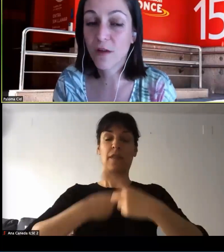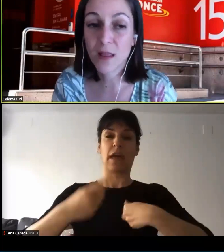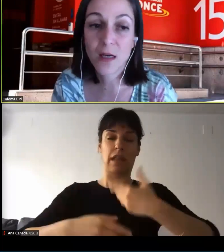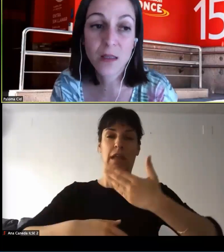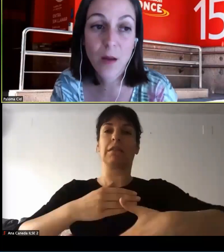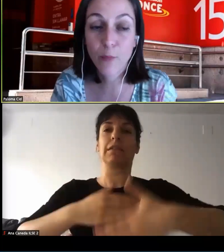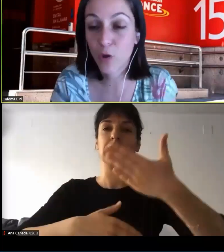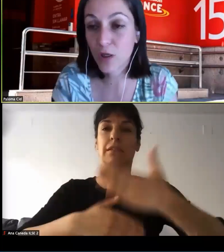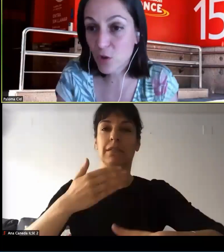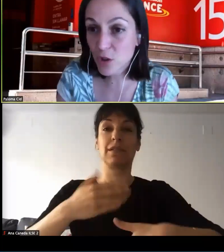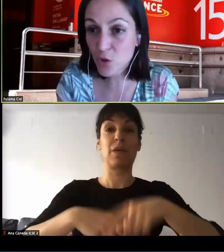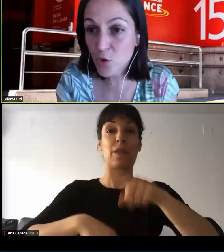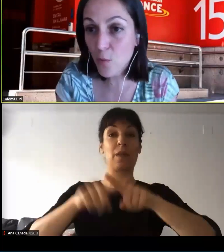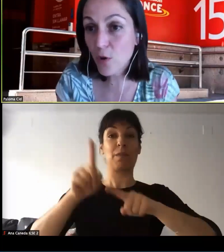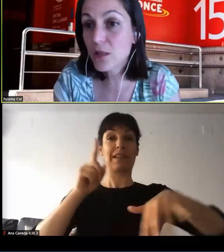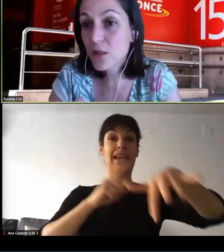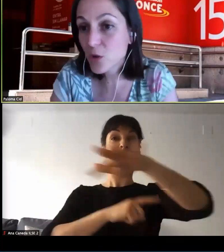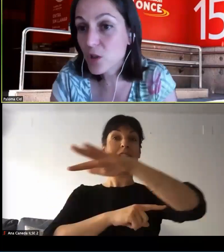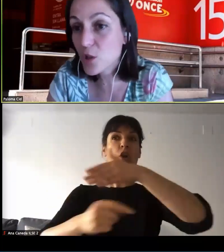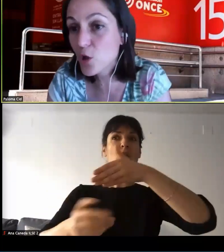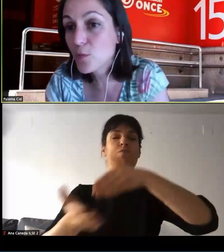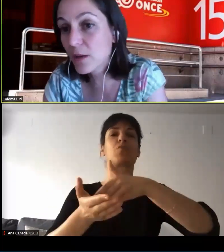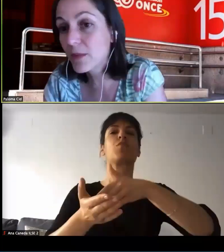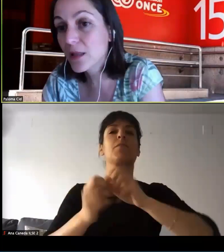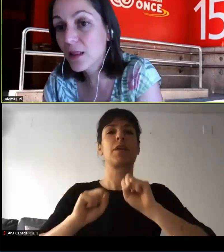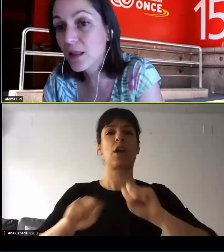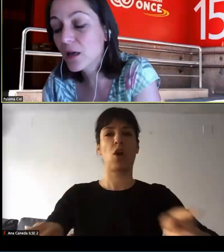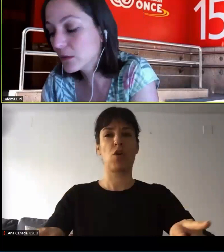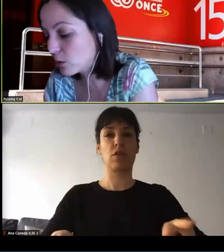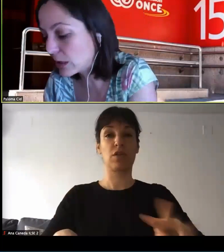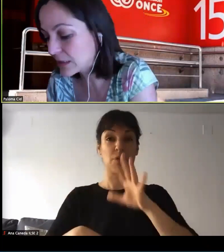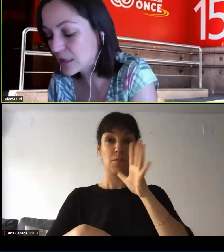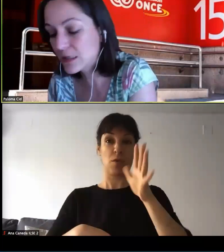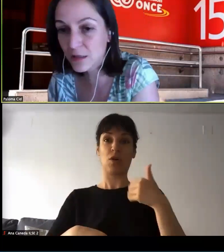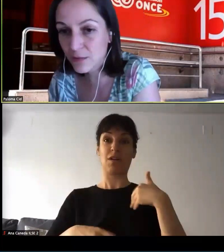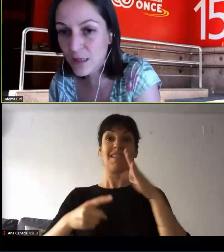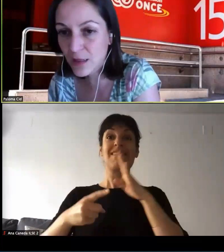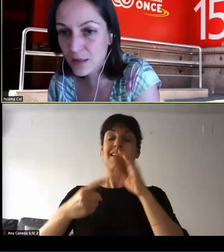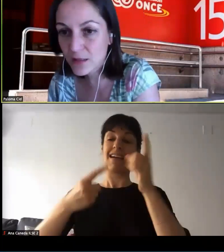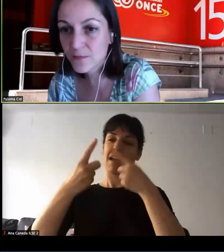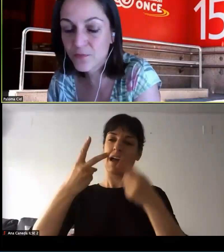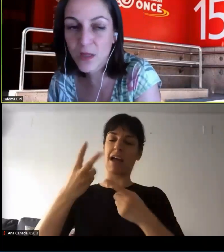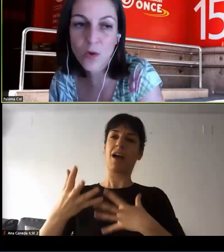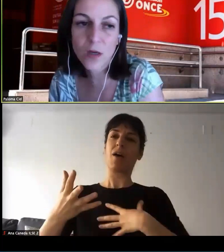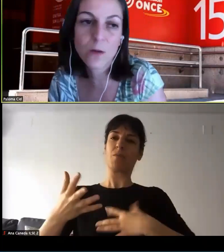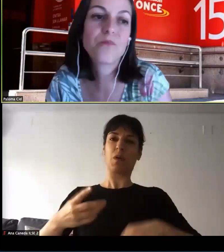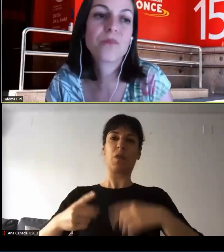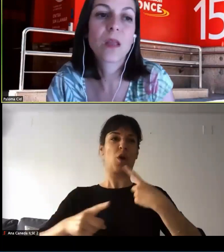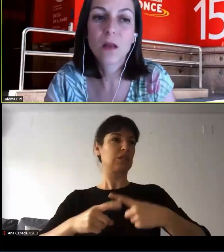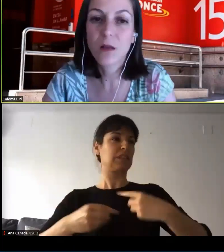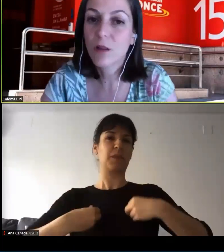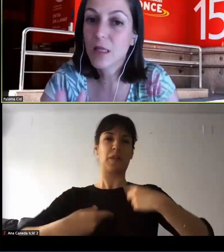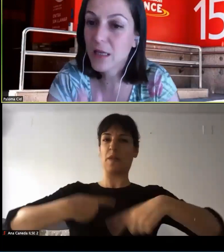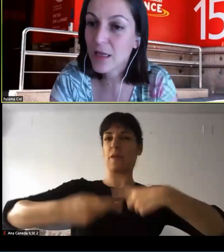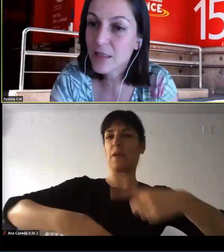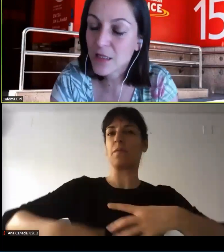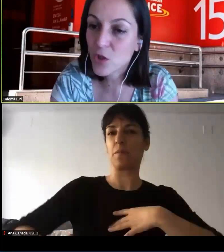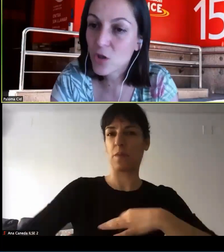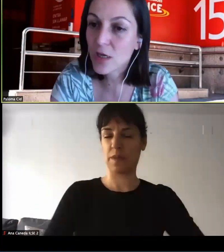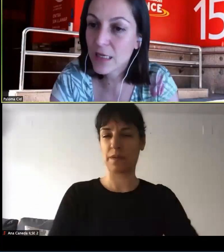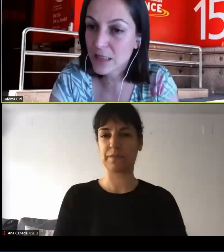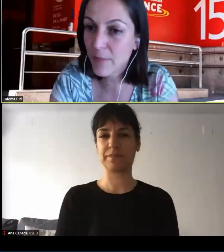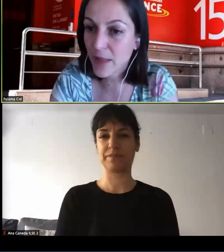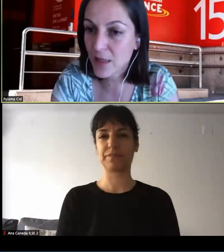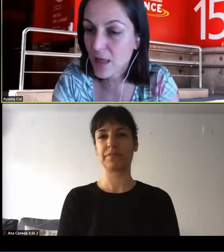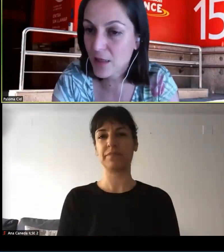lo facilita, porque son esos componentes los que nos permiten hacer todas esas actividades, ¿de acuerdo? Entonces, estas